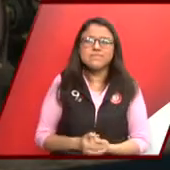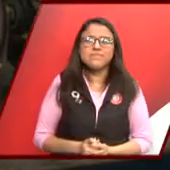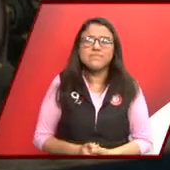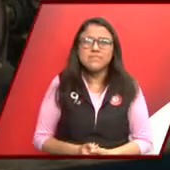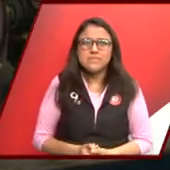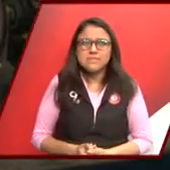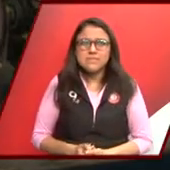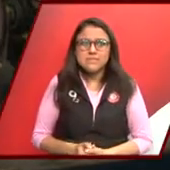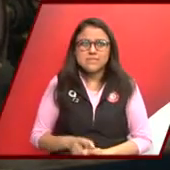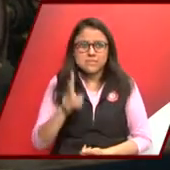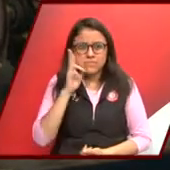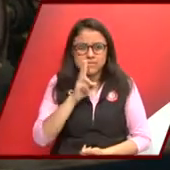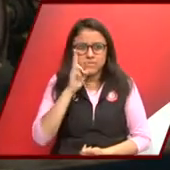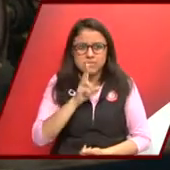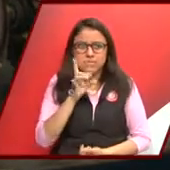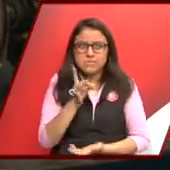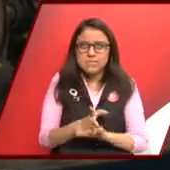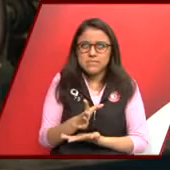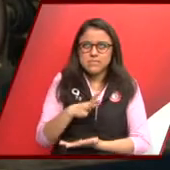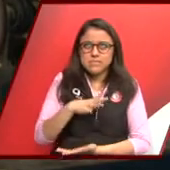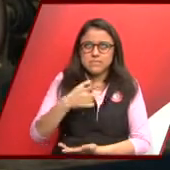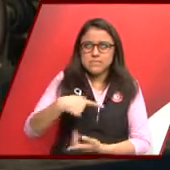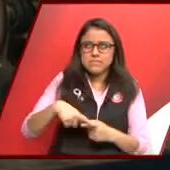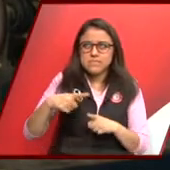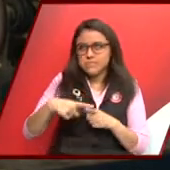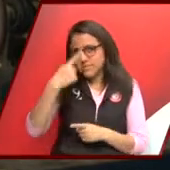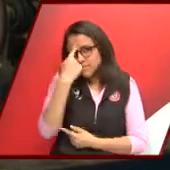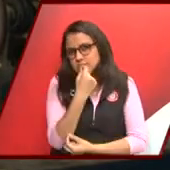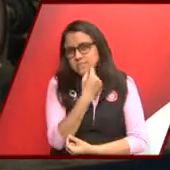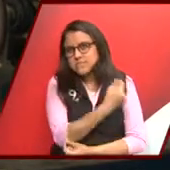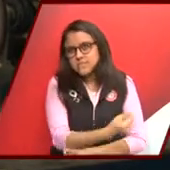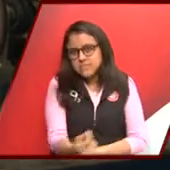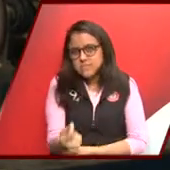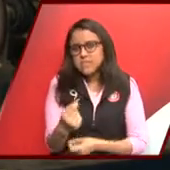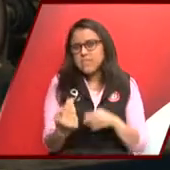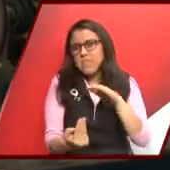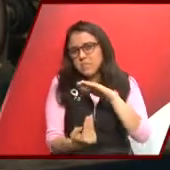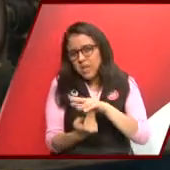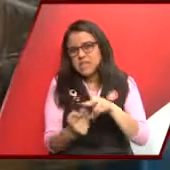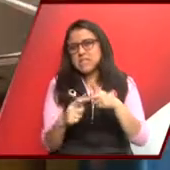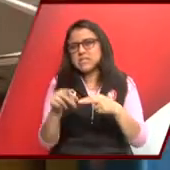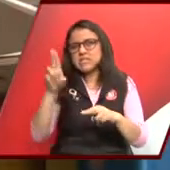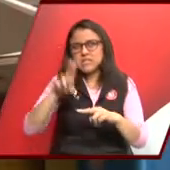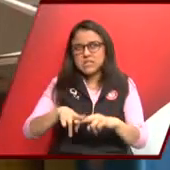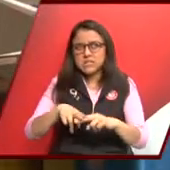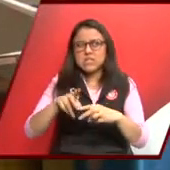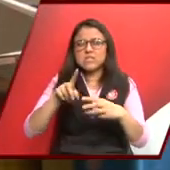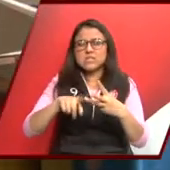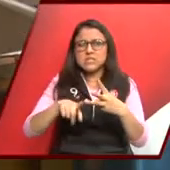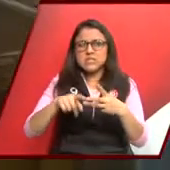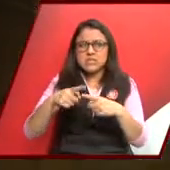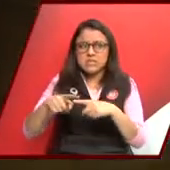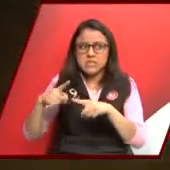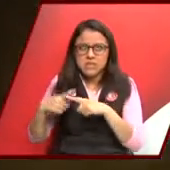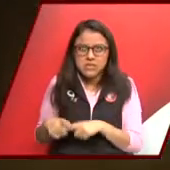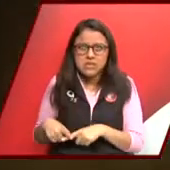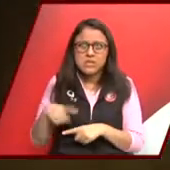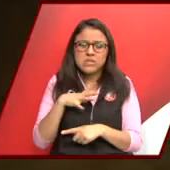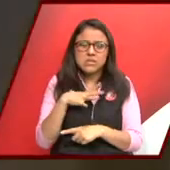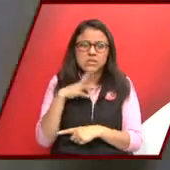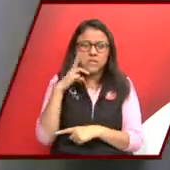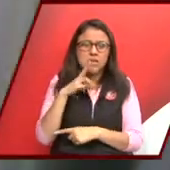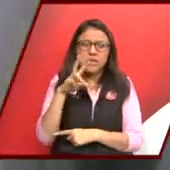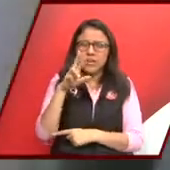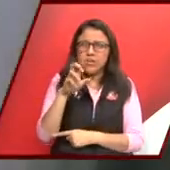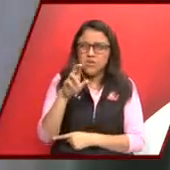Pues casi más juguetería para niños, mesitas, sillitas, las señoras palitas,